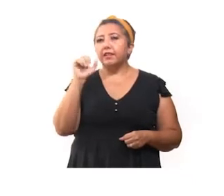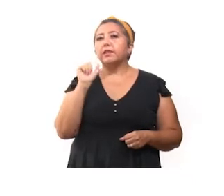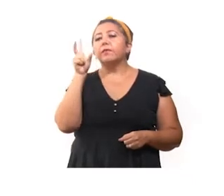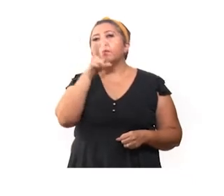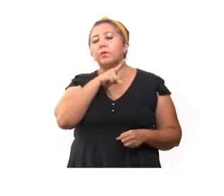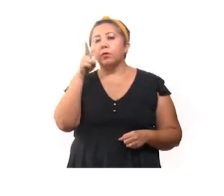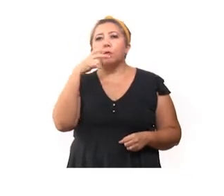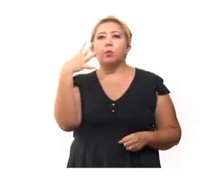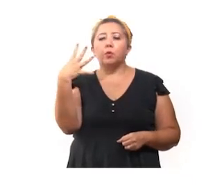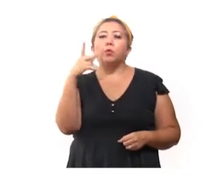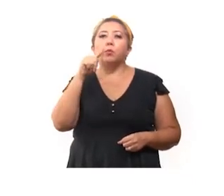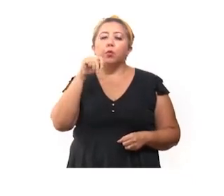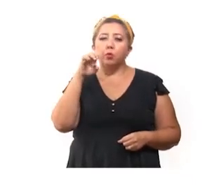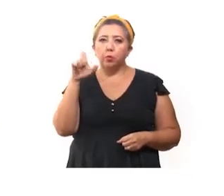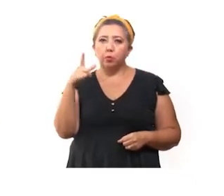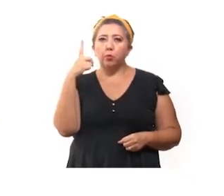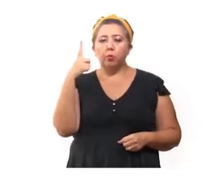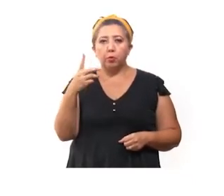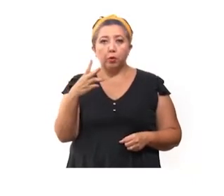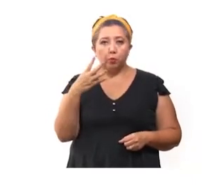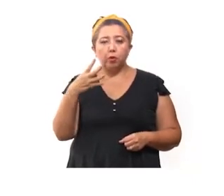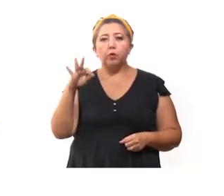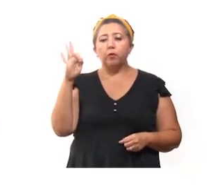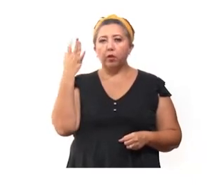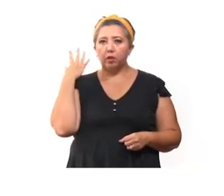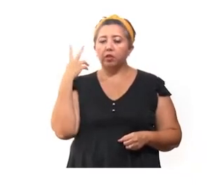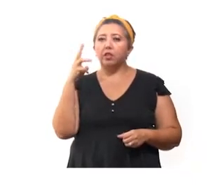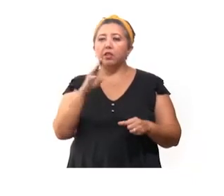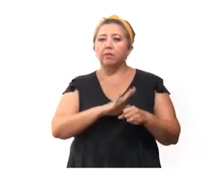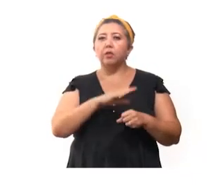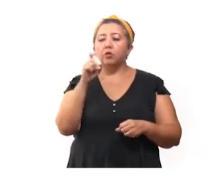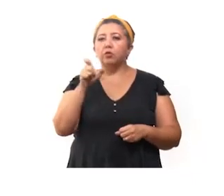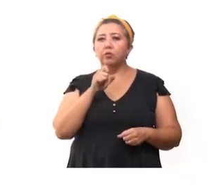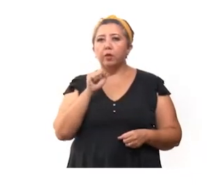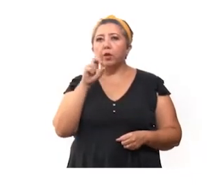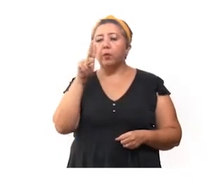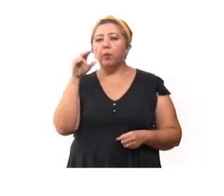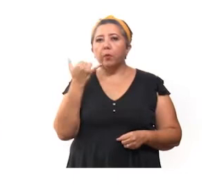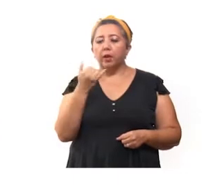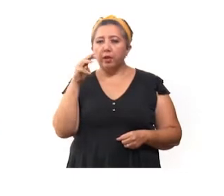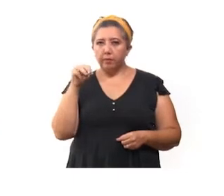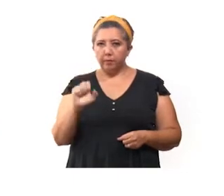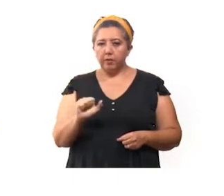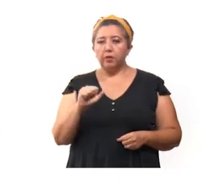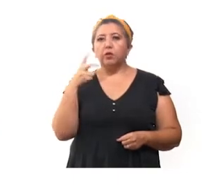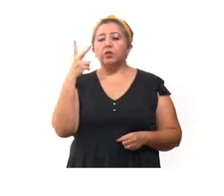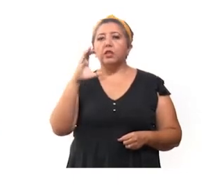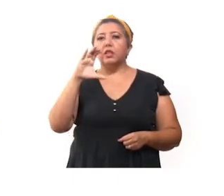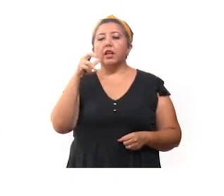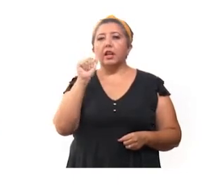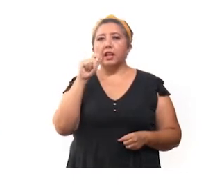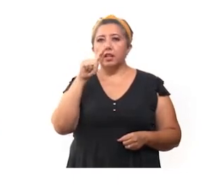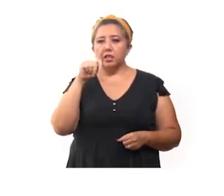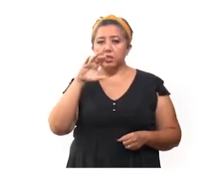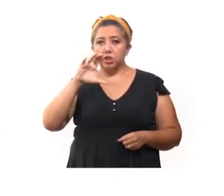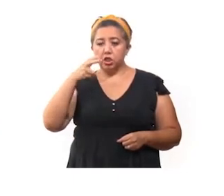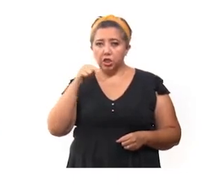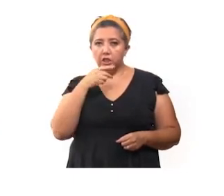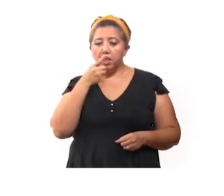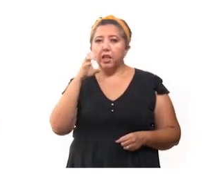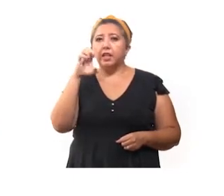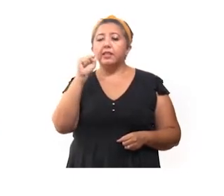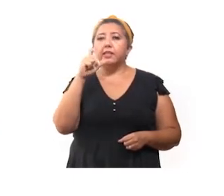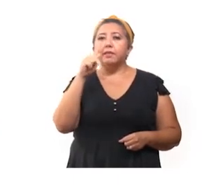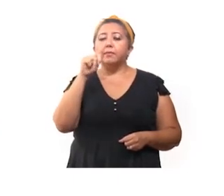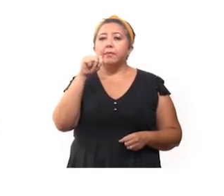Valladolid, 4 en Motul y 4 foráneos, 3 más en Oxcuscab y Guayma, 2 en Cacalchen, Chumayel, Espita,